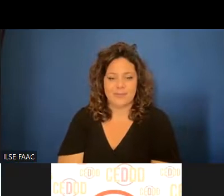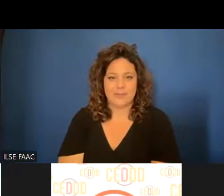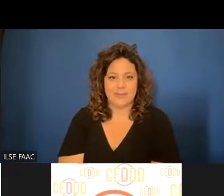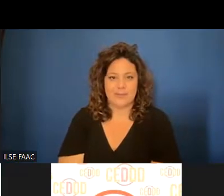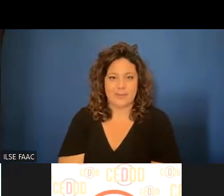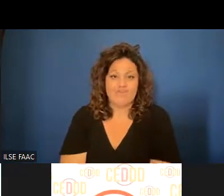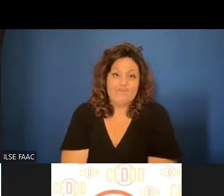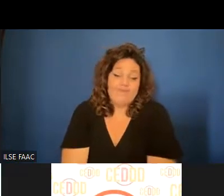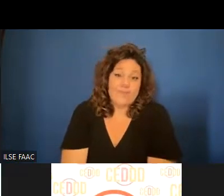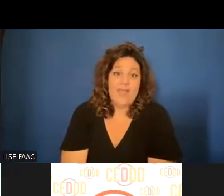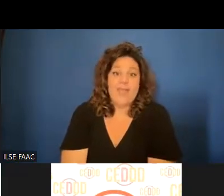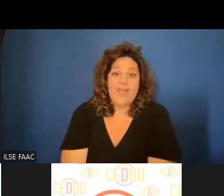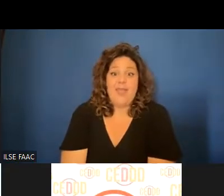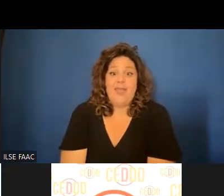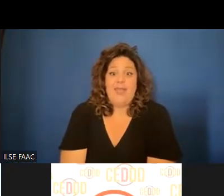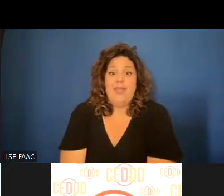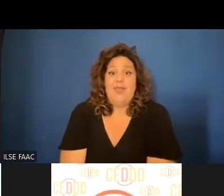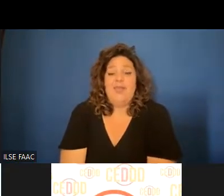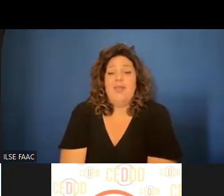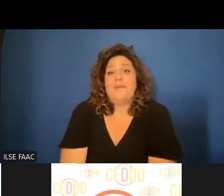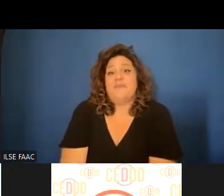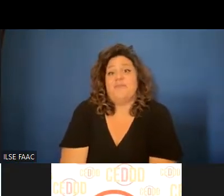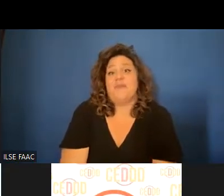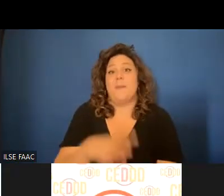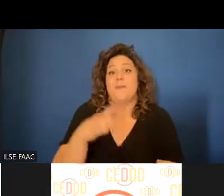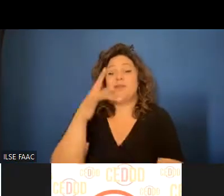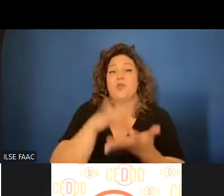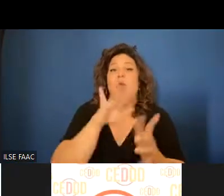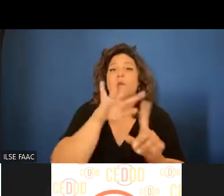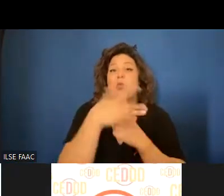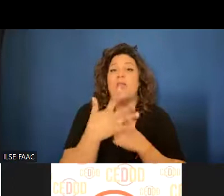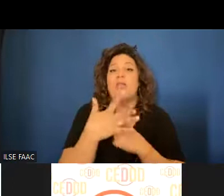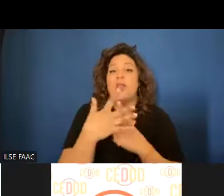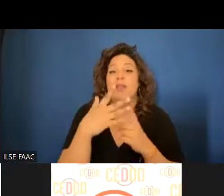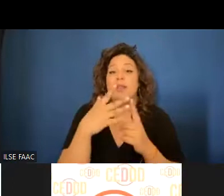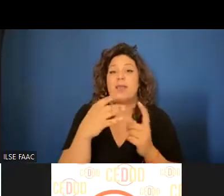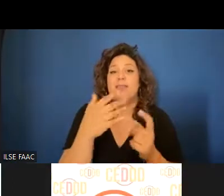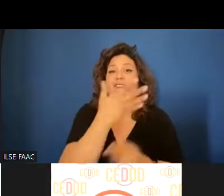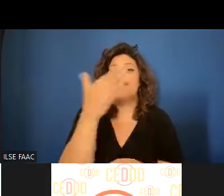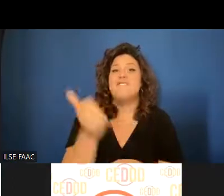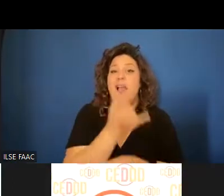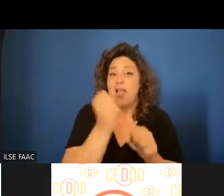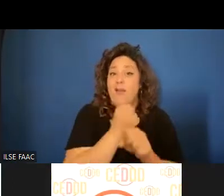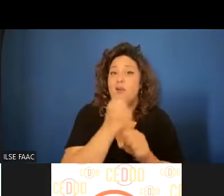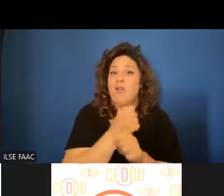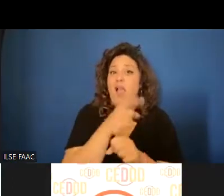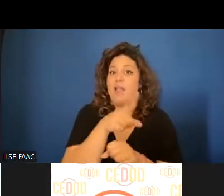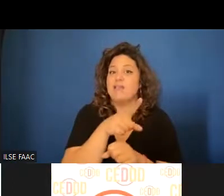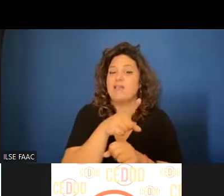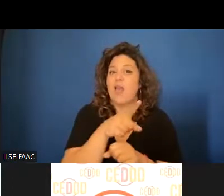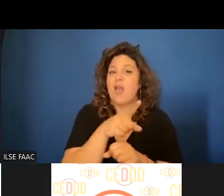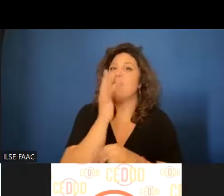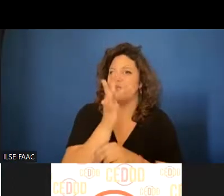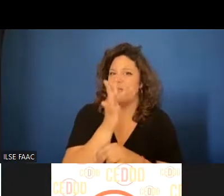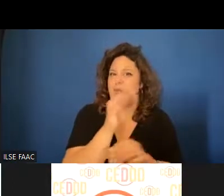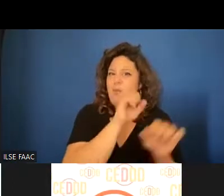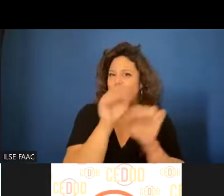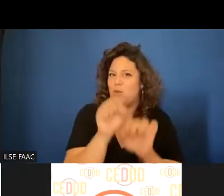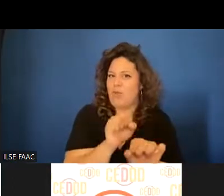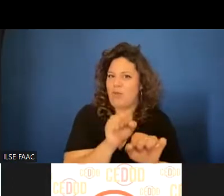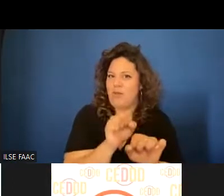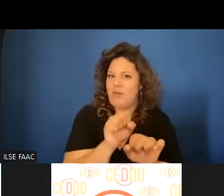vienen demasiado definidos, bueno, sin demasiada concreción, son muy amplios. Y entonces nos vamos a ver un poco de la